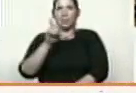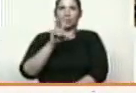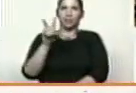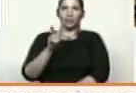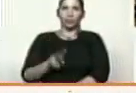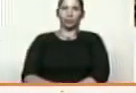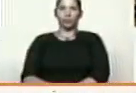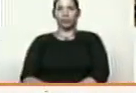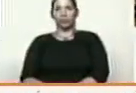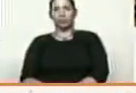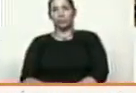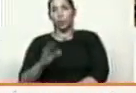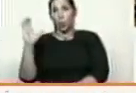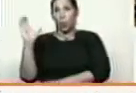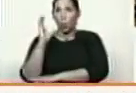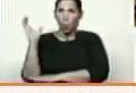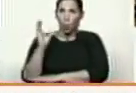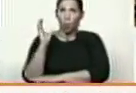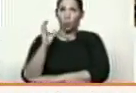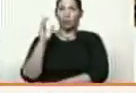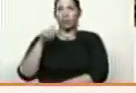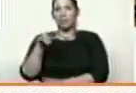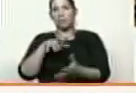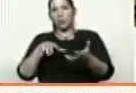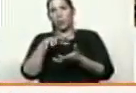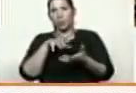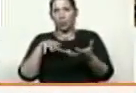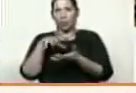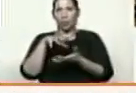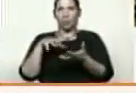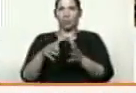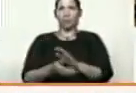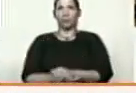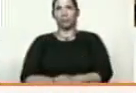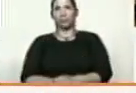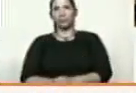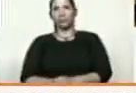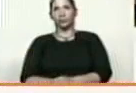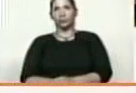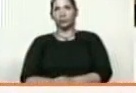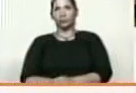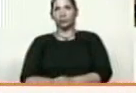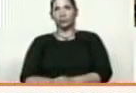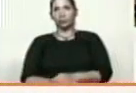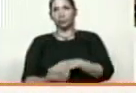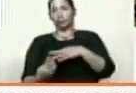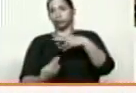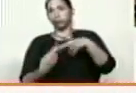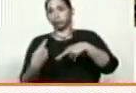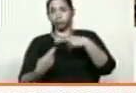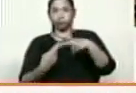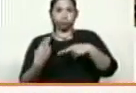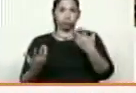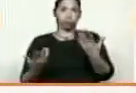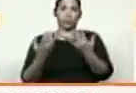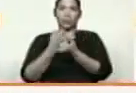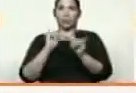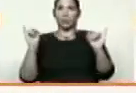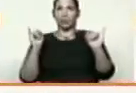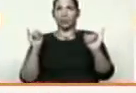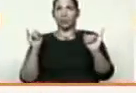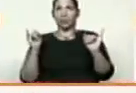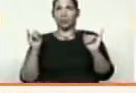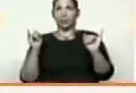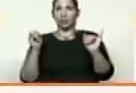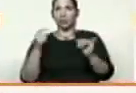Nueva Granada, los problemas de los caudillos, el problema multicolor de la revolución de independencia que él intentó